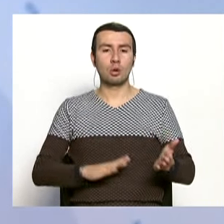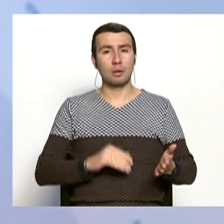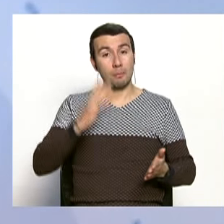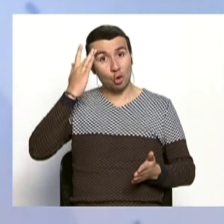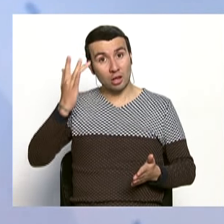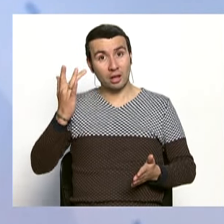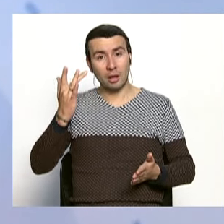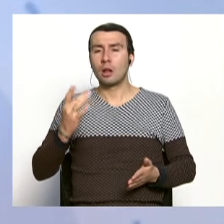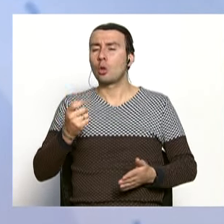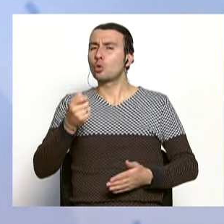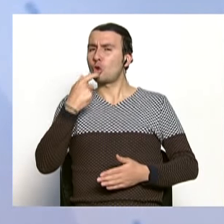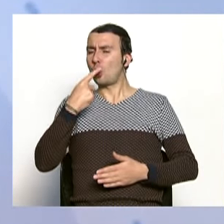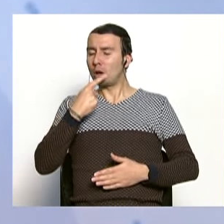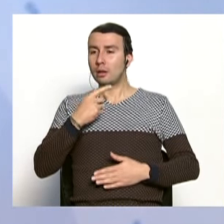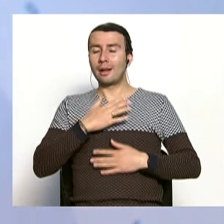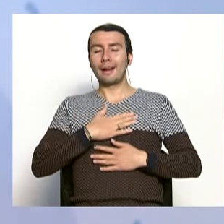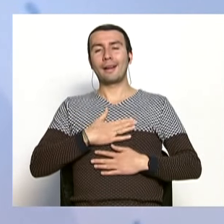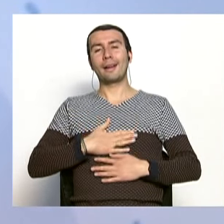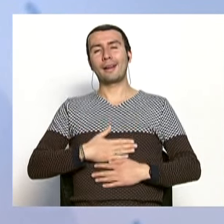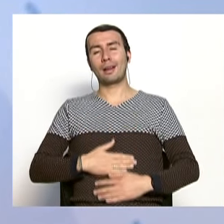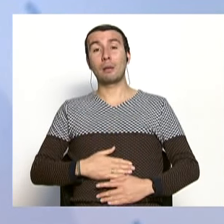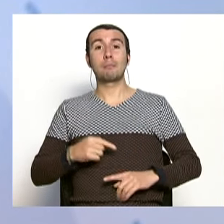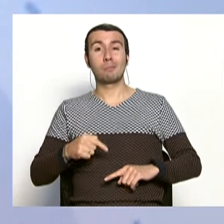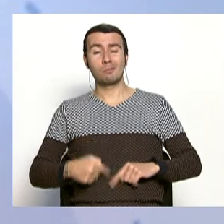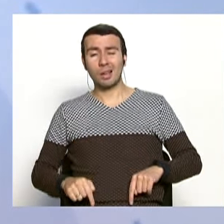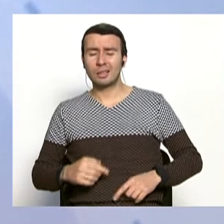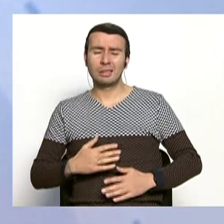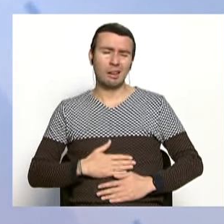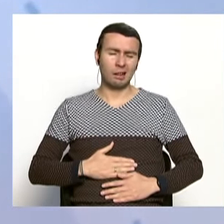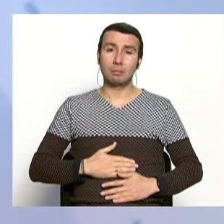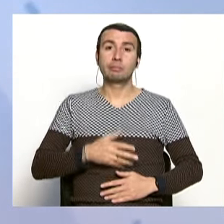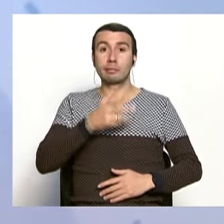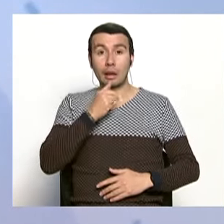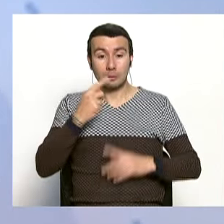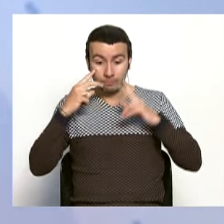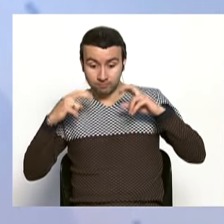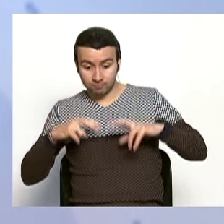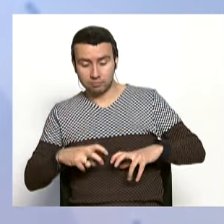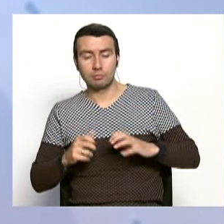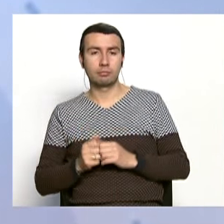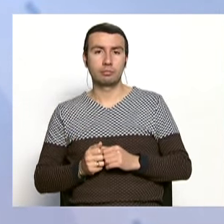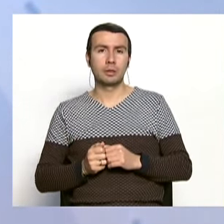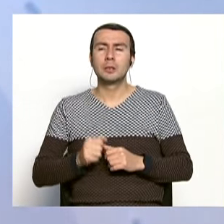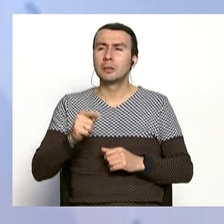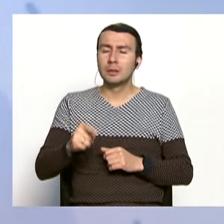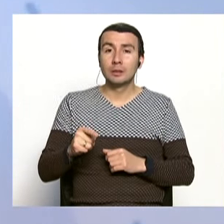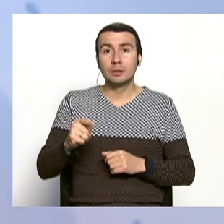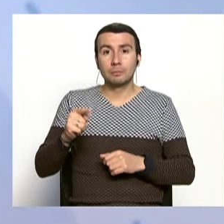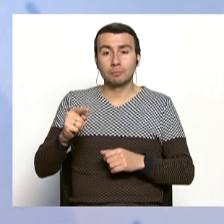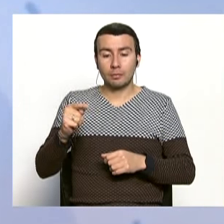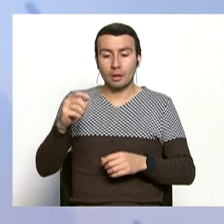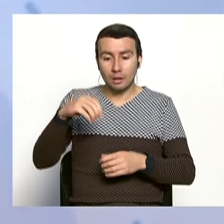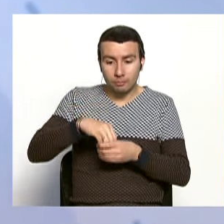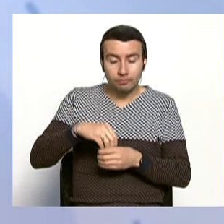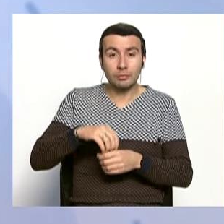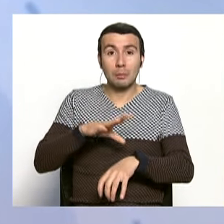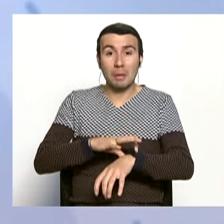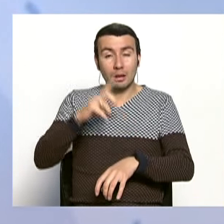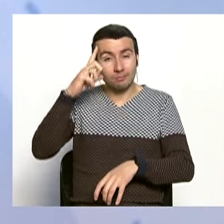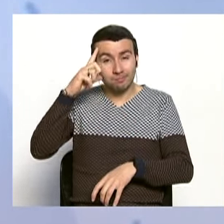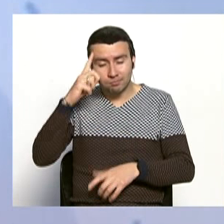con medicamentos lo que estaba haciendo la persona en la ginecología pueden haber muchos procesos Por lo cual la persona se